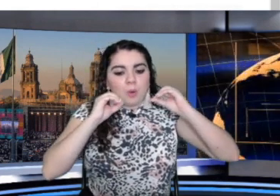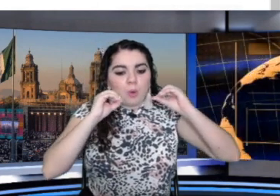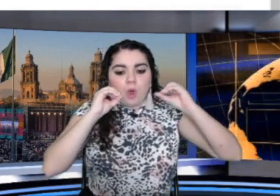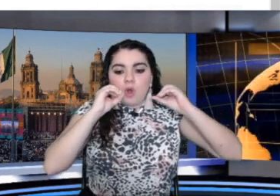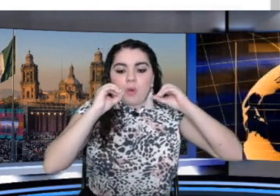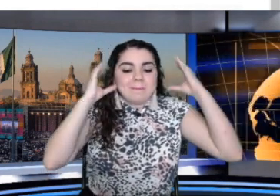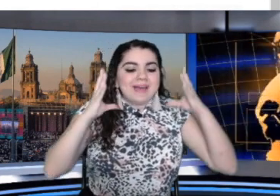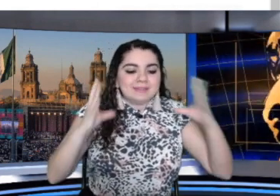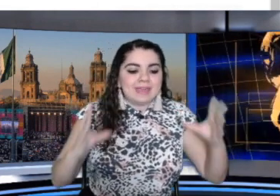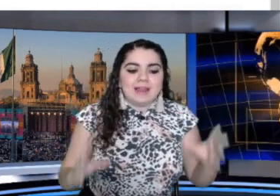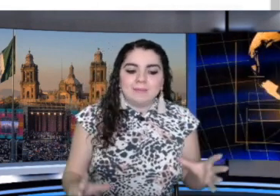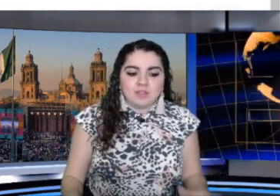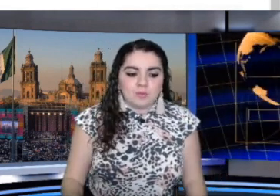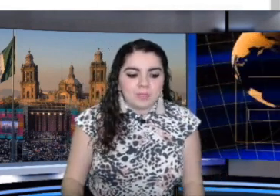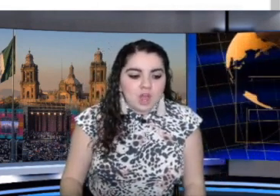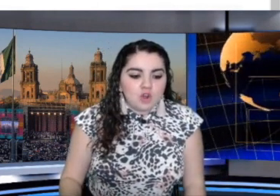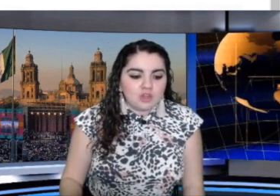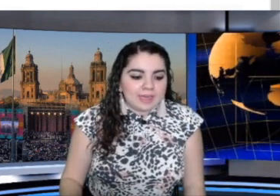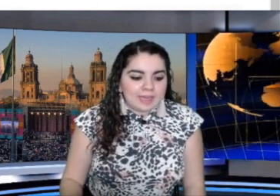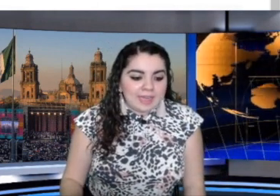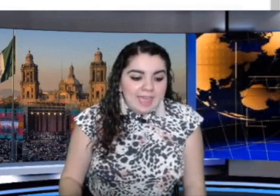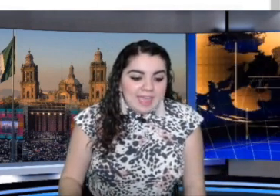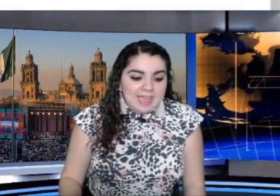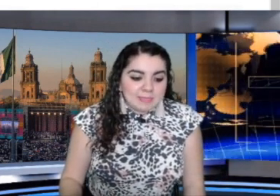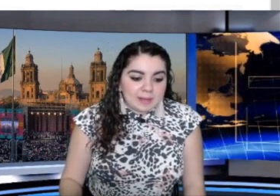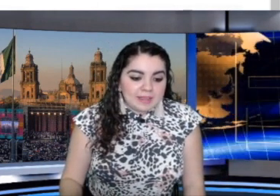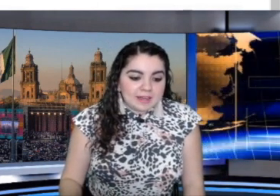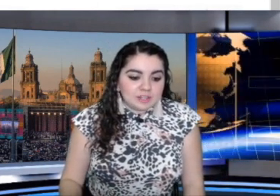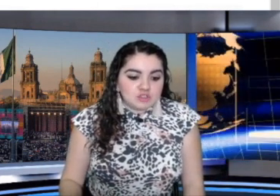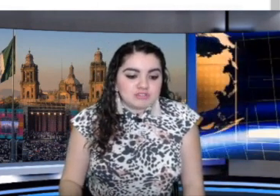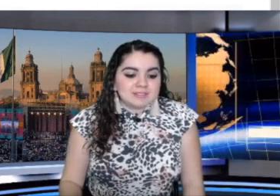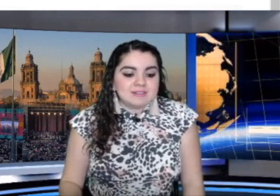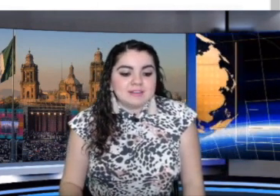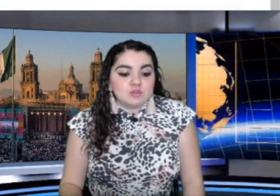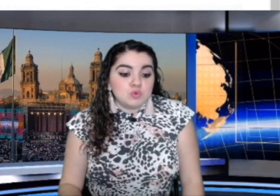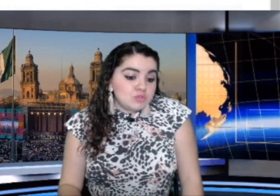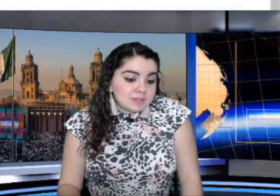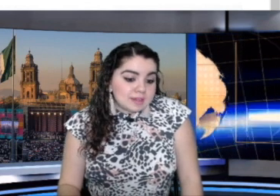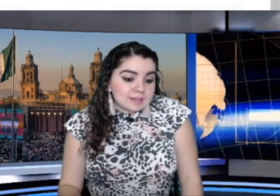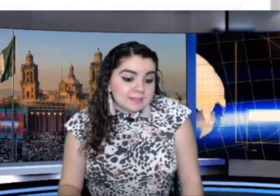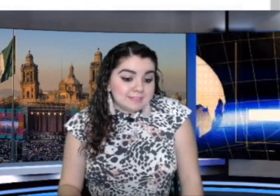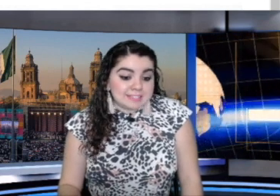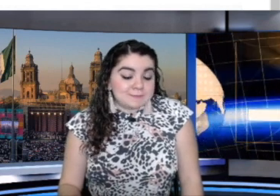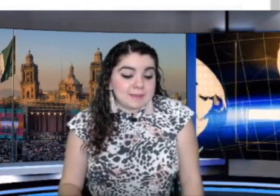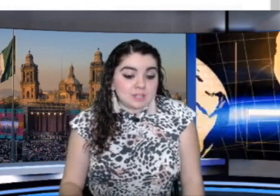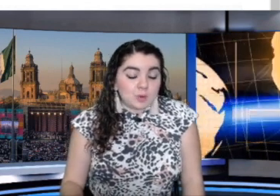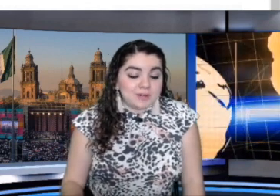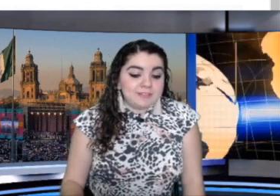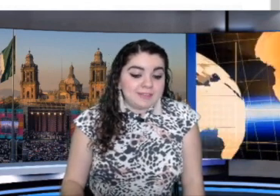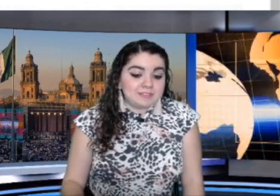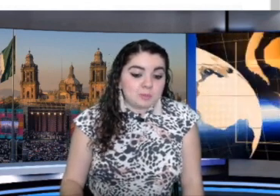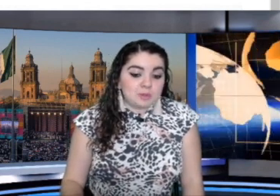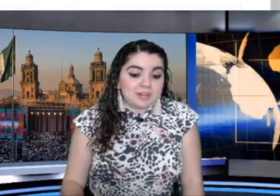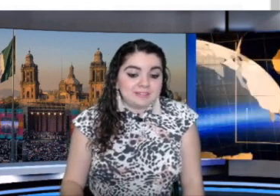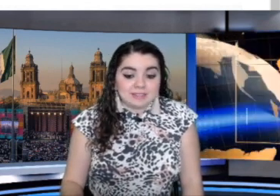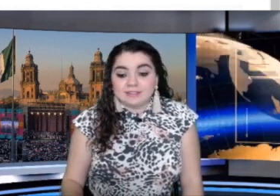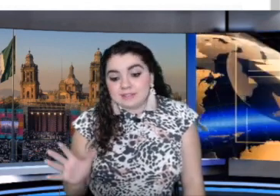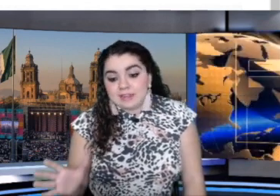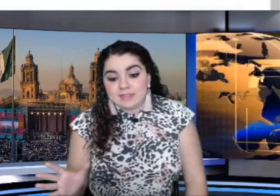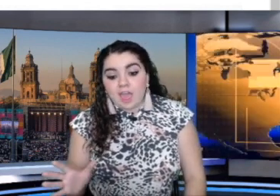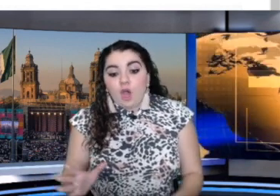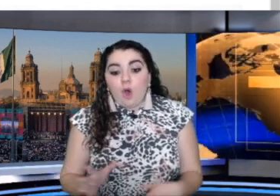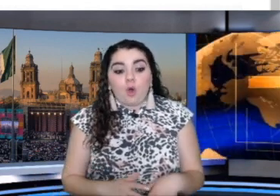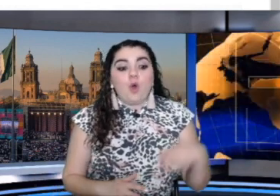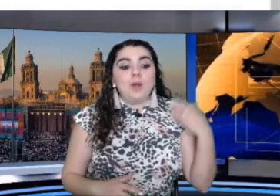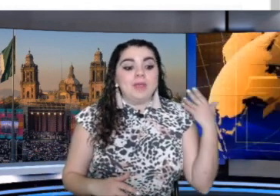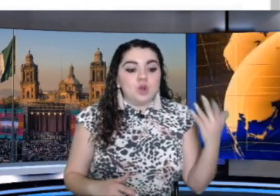a lo más elevado, lo que entraña retos de tener un desfase con entidades que podrían estar de